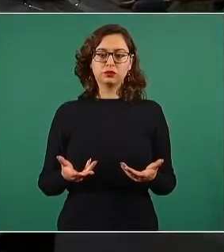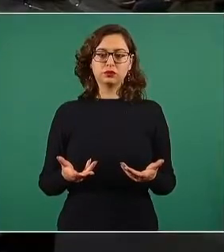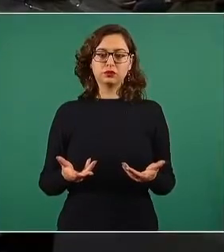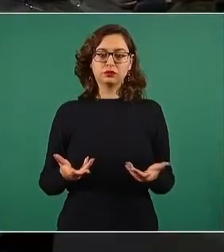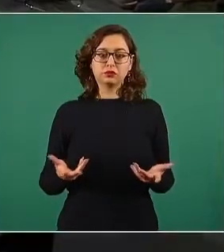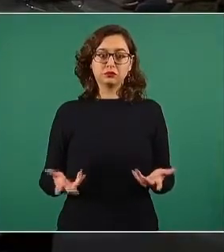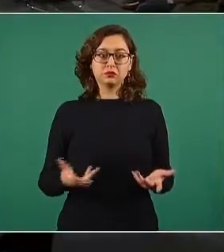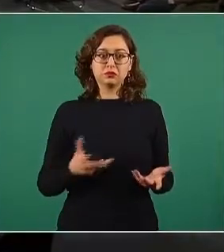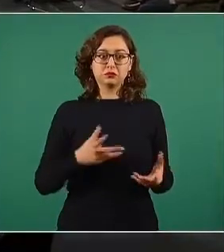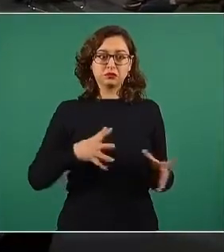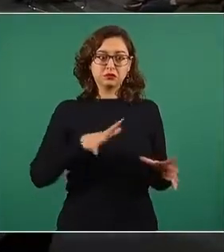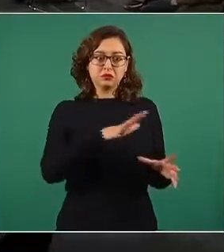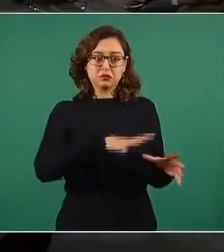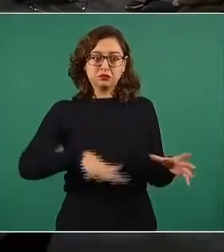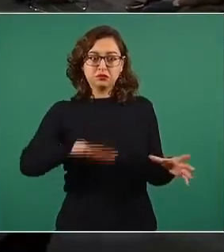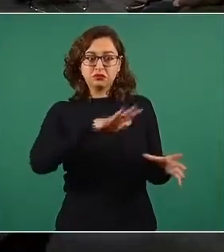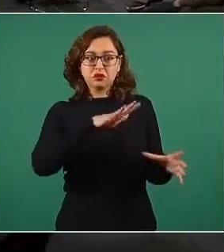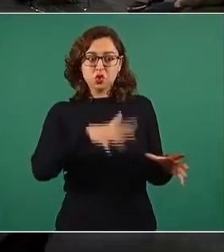corruptos,